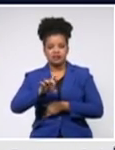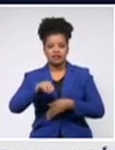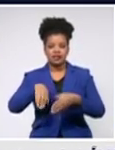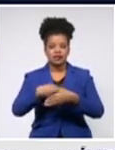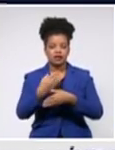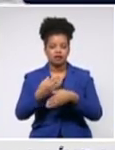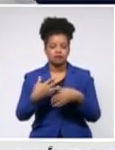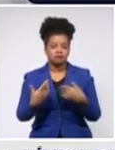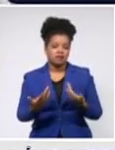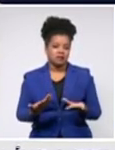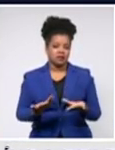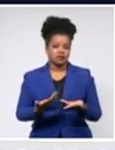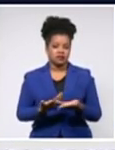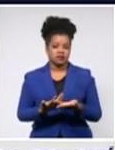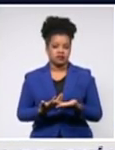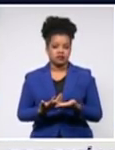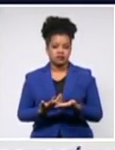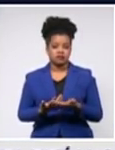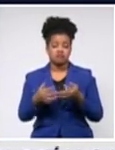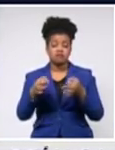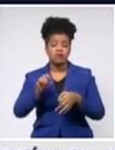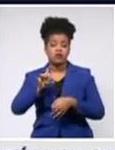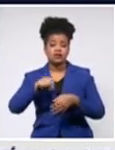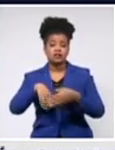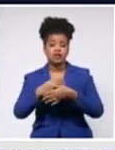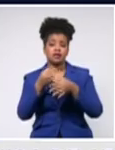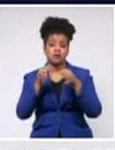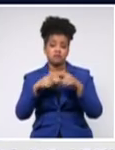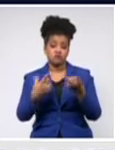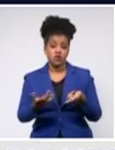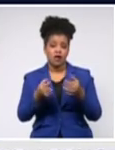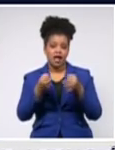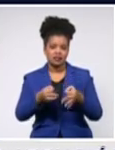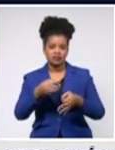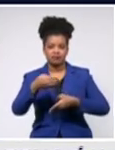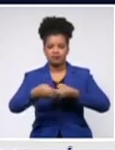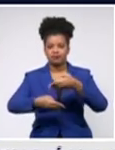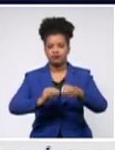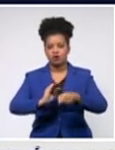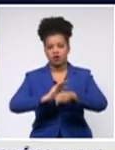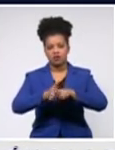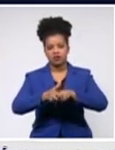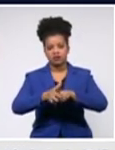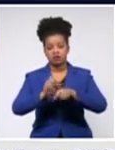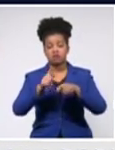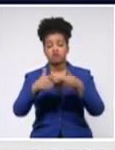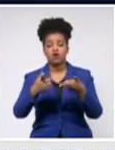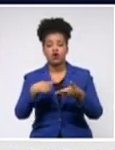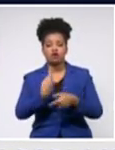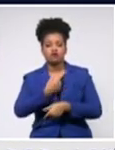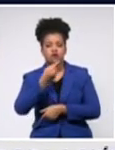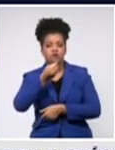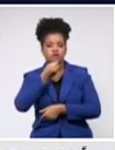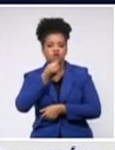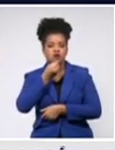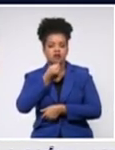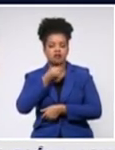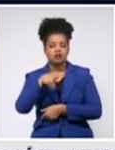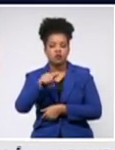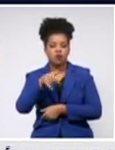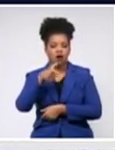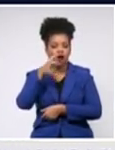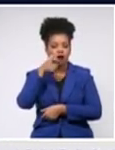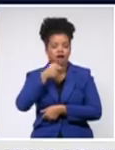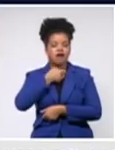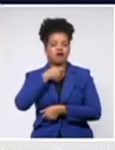15 días porque es el periodo de incubación máximo de la enfermedad, porque nos permite un poco que evaluar cómo se